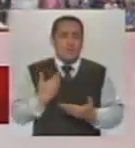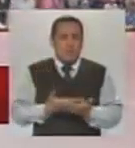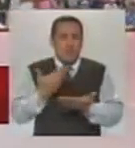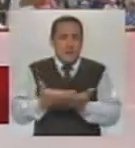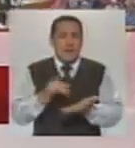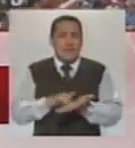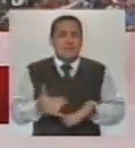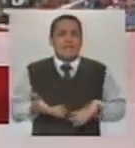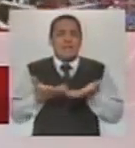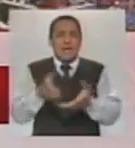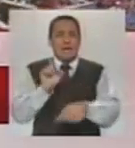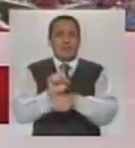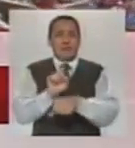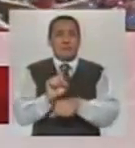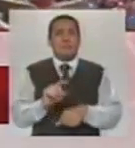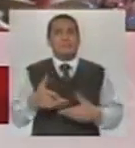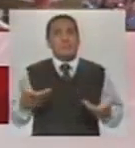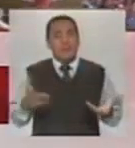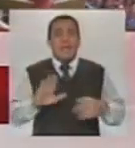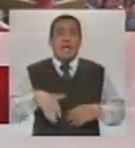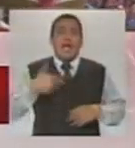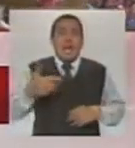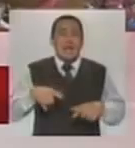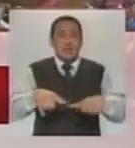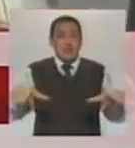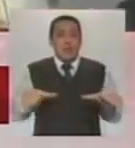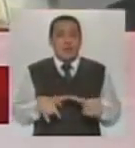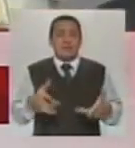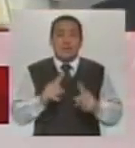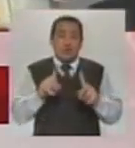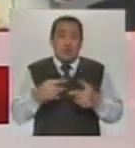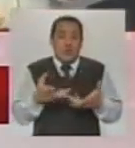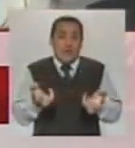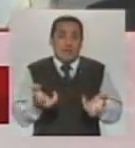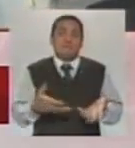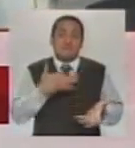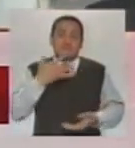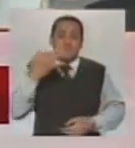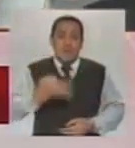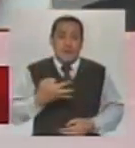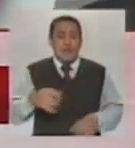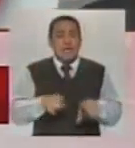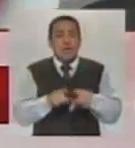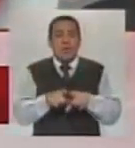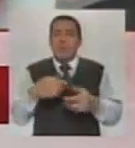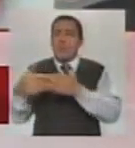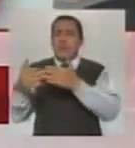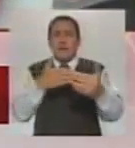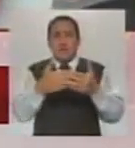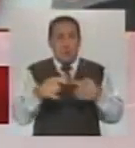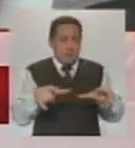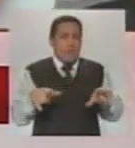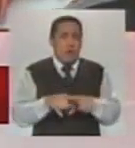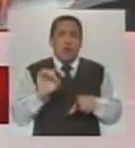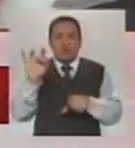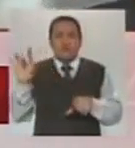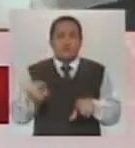haciendo por la educación. Hay sectores que no lo quieren, es verdad, como en todo sitio. Probablemente